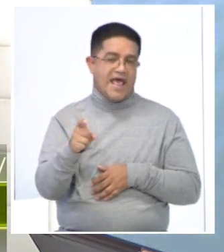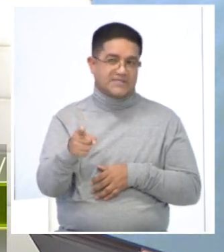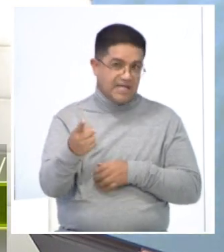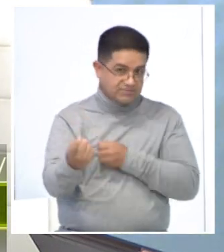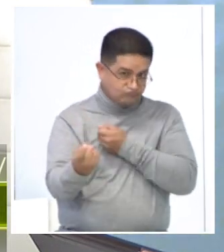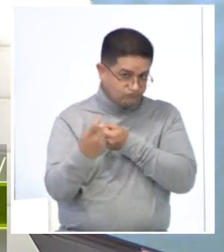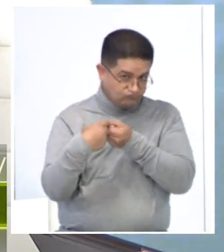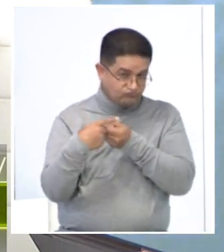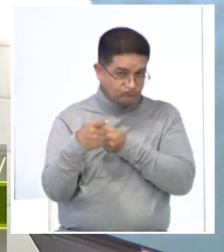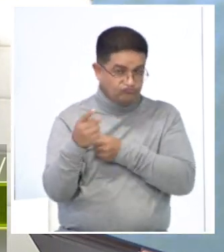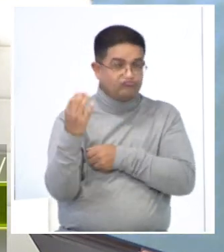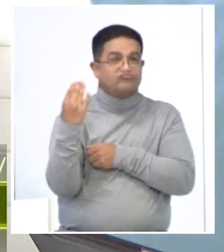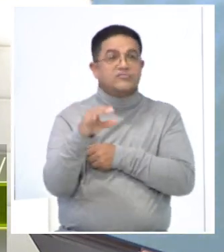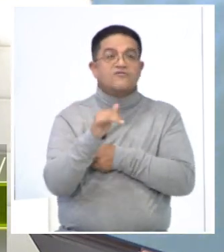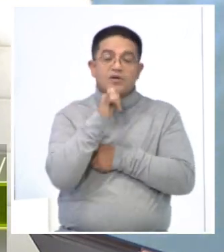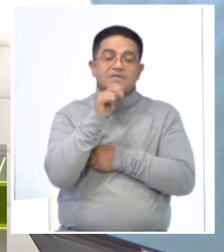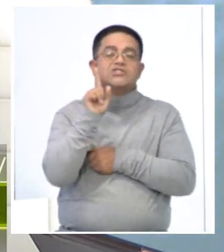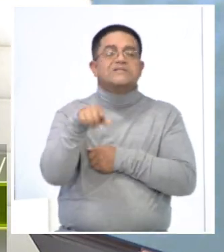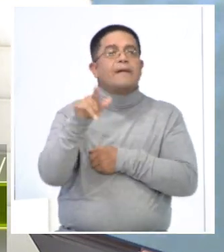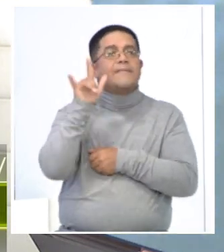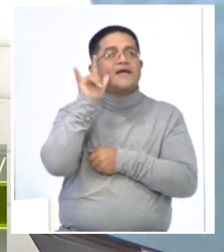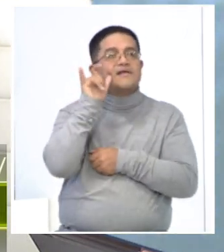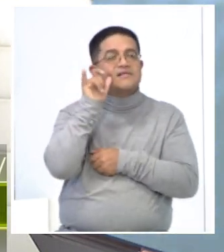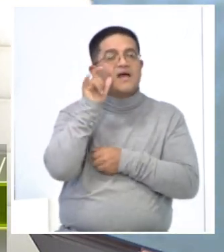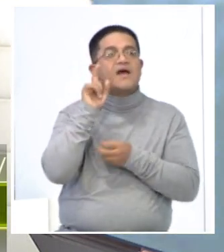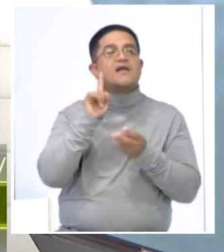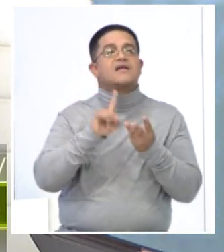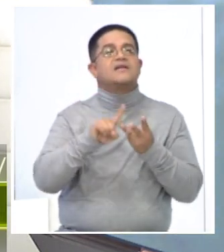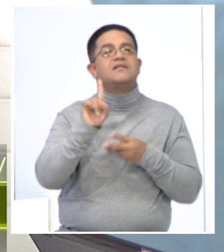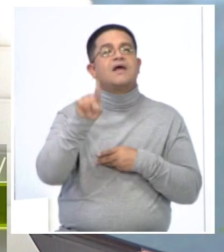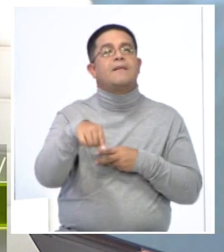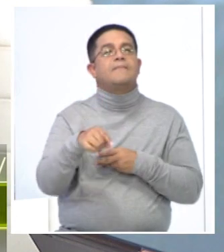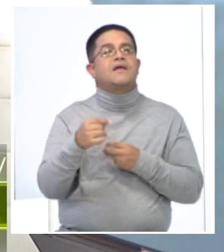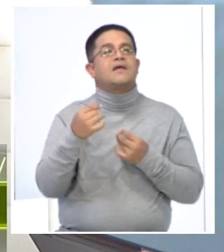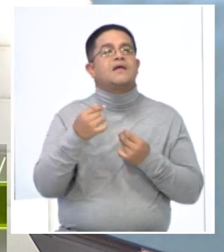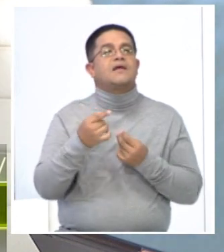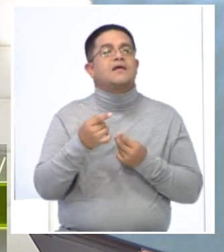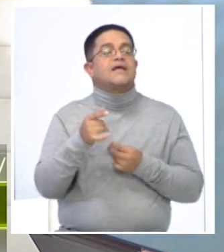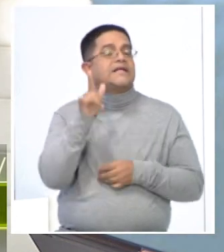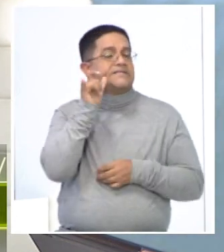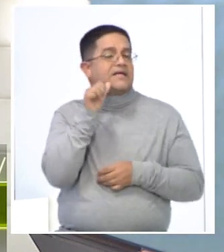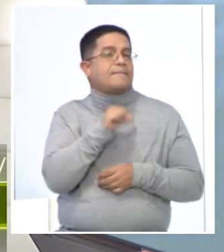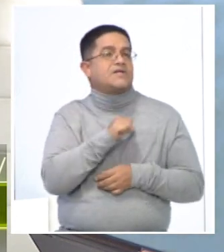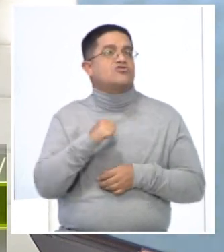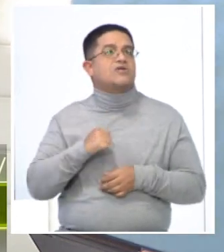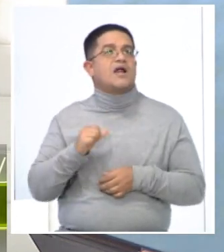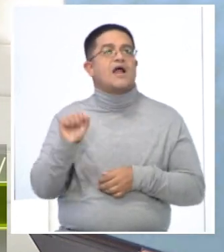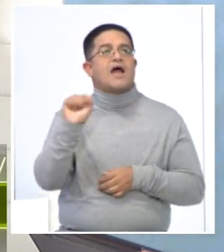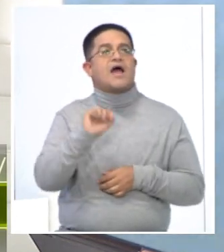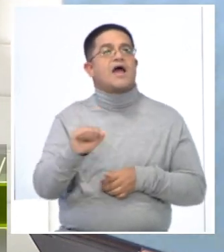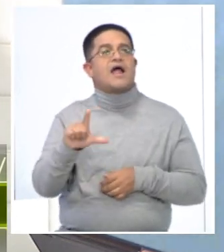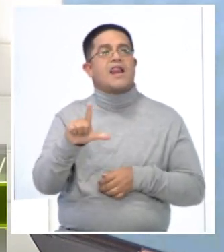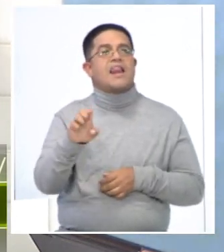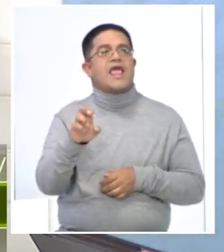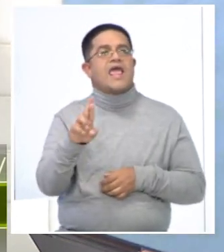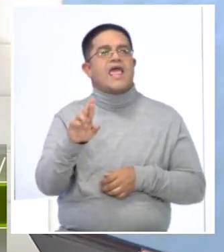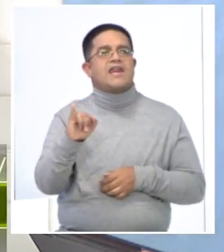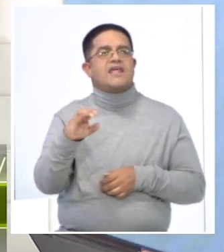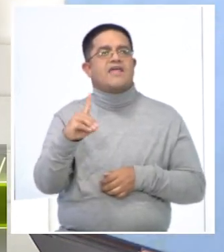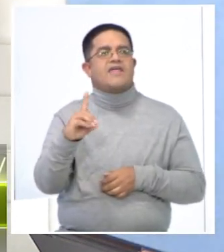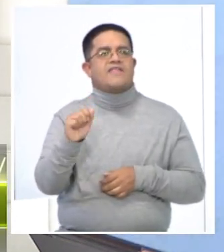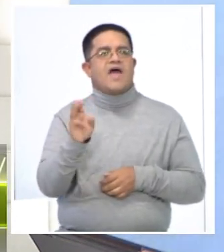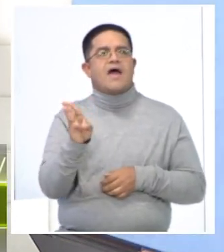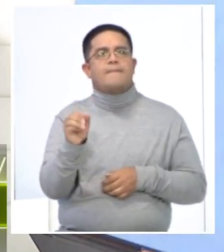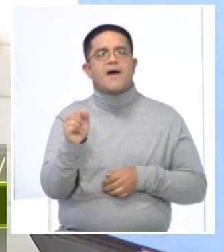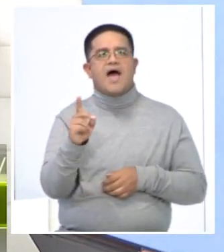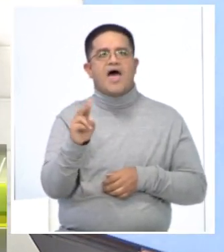Seguiremos con con Instagram Live y a través de mi Instagram personal idapadron estamos a la